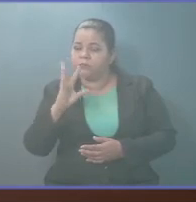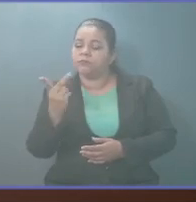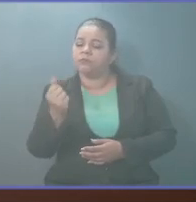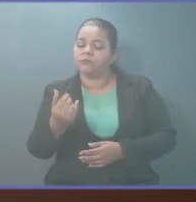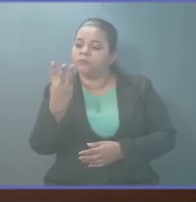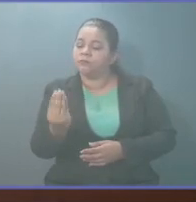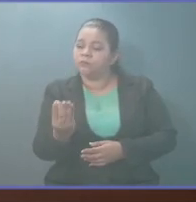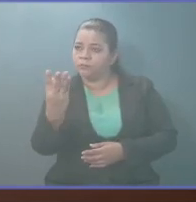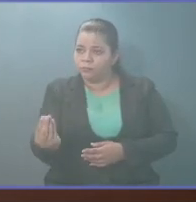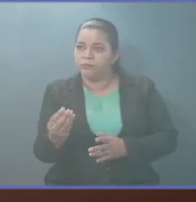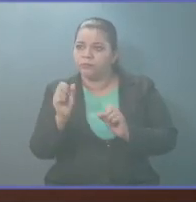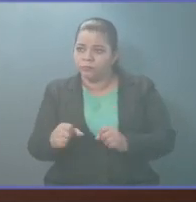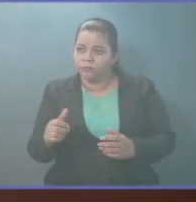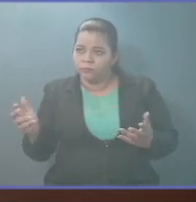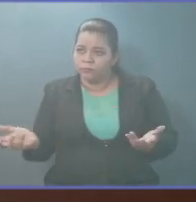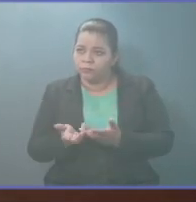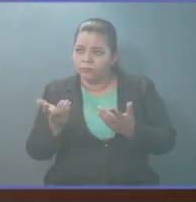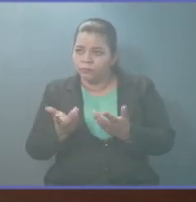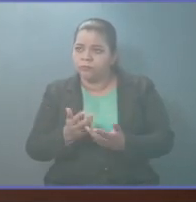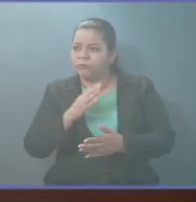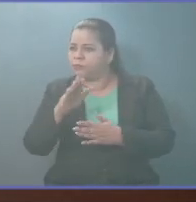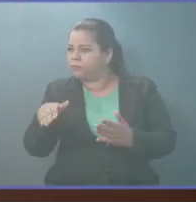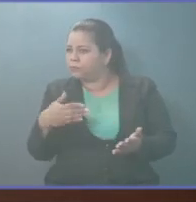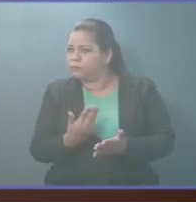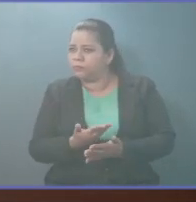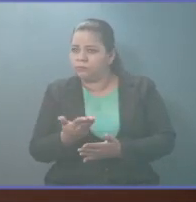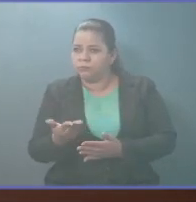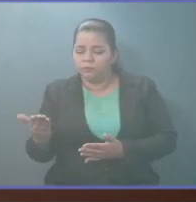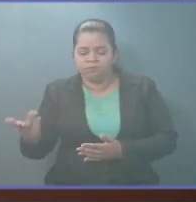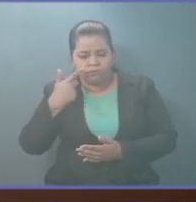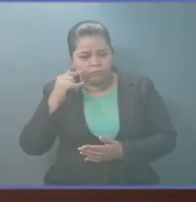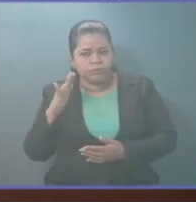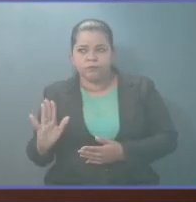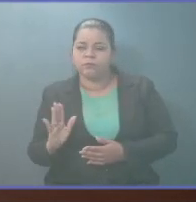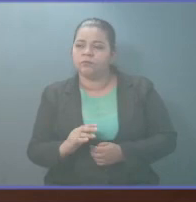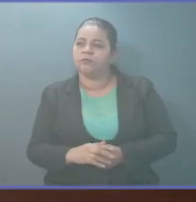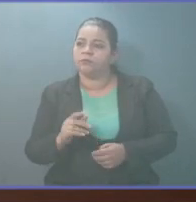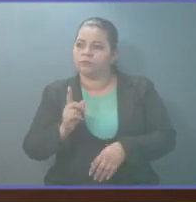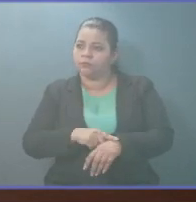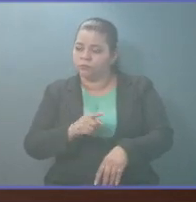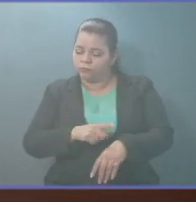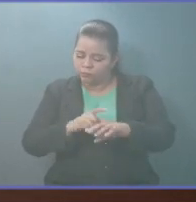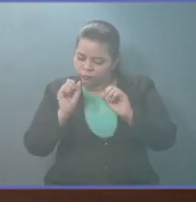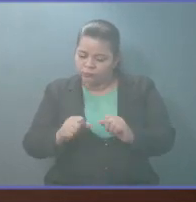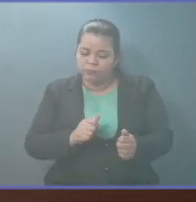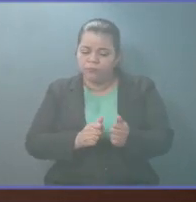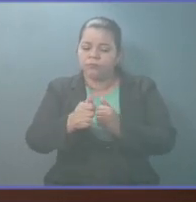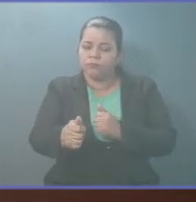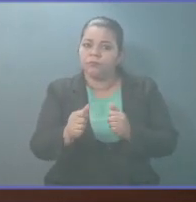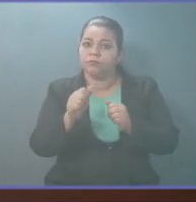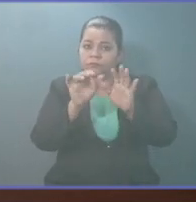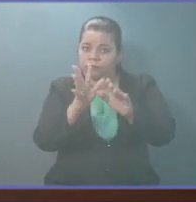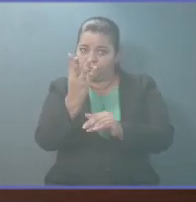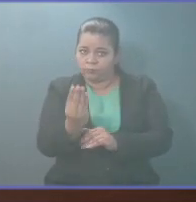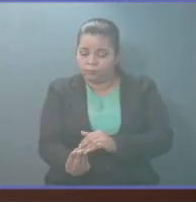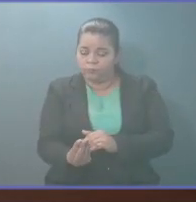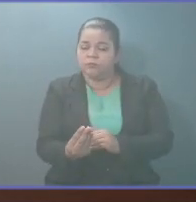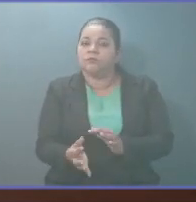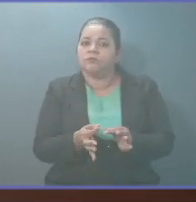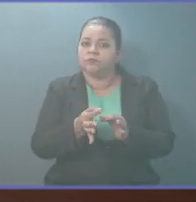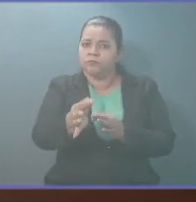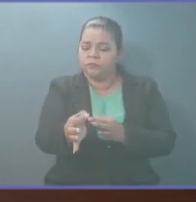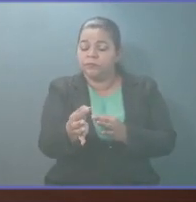para ampliar la investigación y recoger los elementos de prueba pertinentes. Este plazo podrá ampliarse hasta un máximo de 10 días hábiles